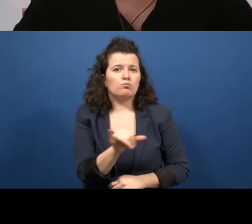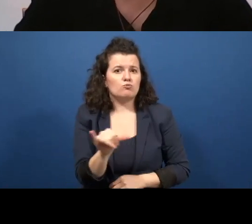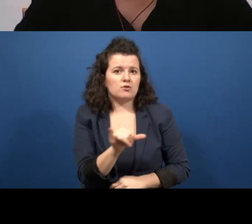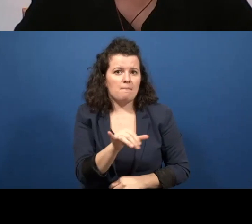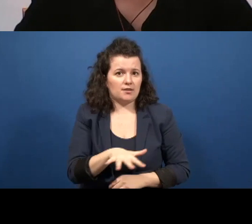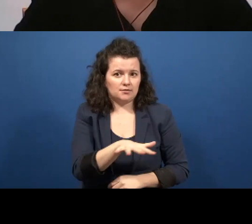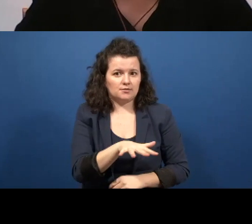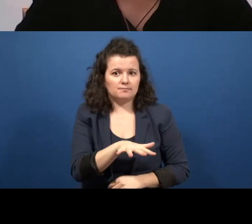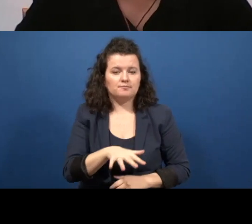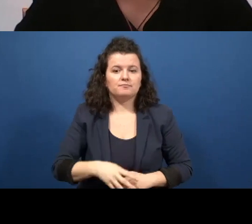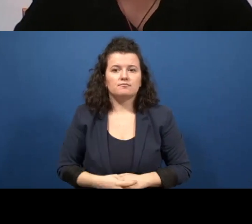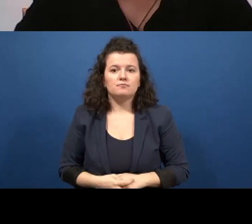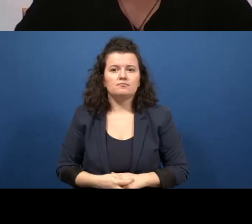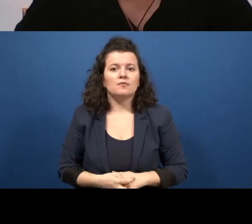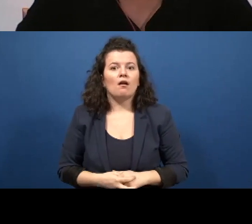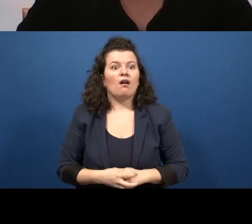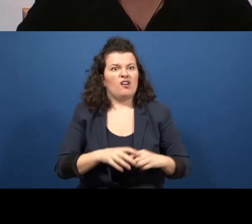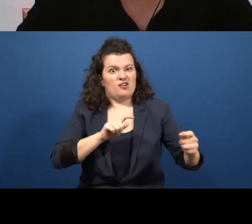en Budapest.